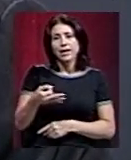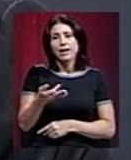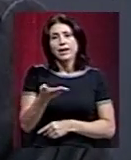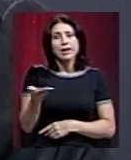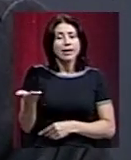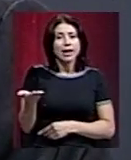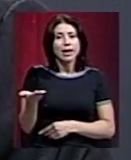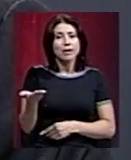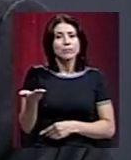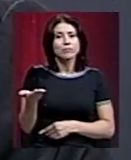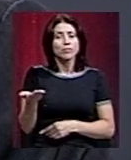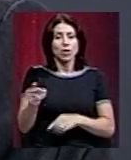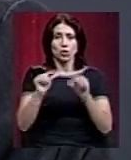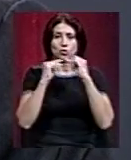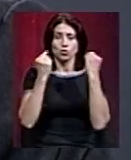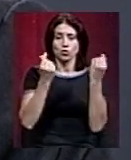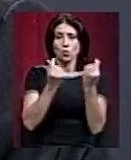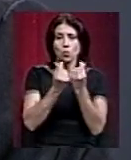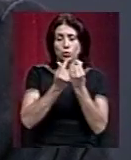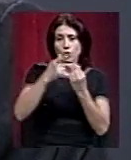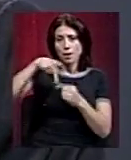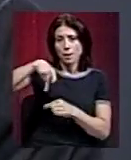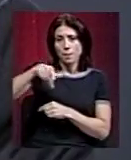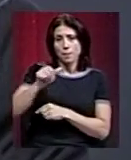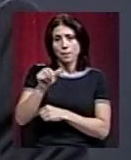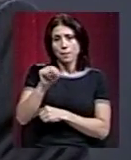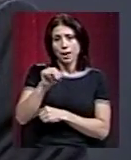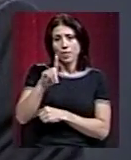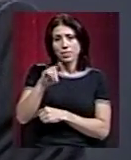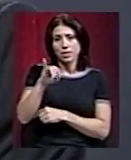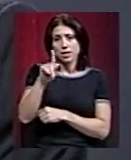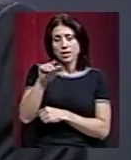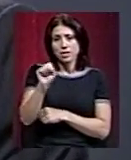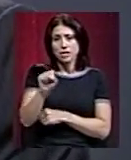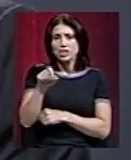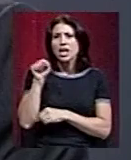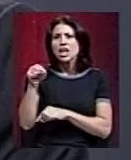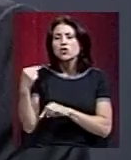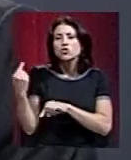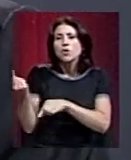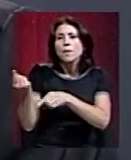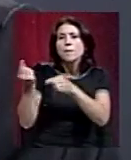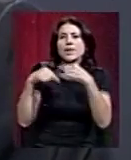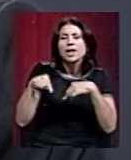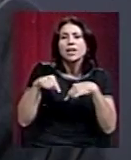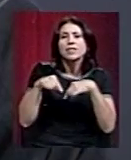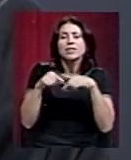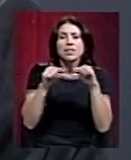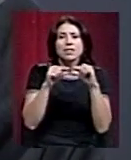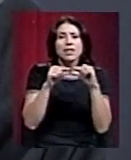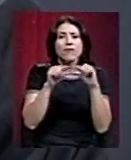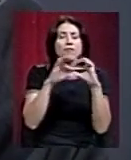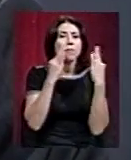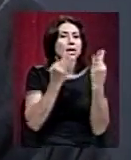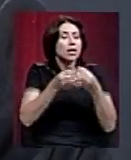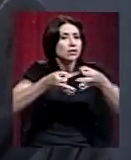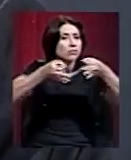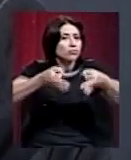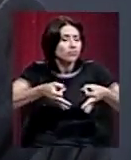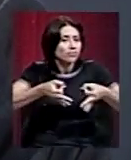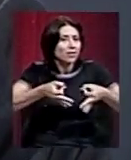que los pandilleros provienen de familias estables, aunque sea precarias, pero